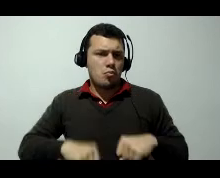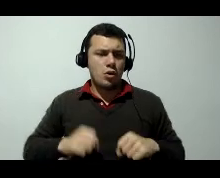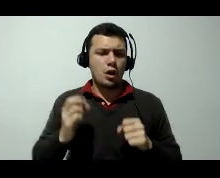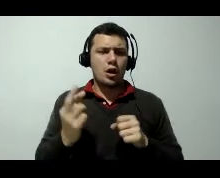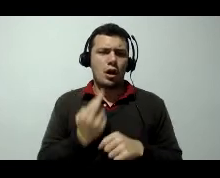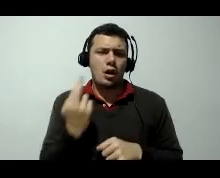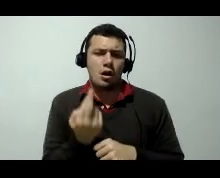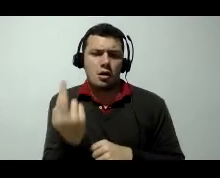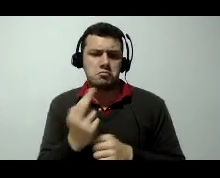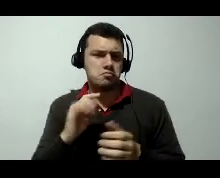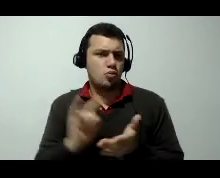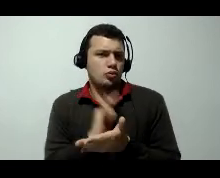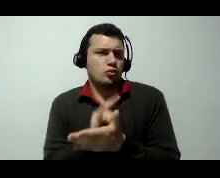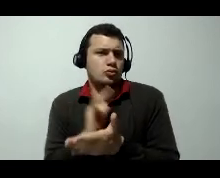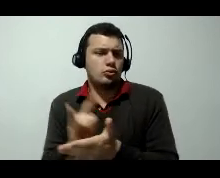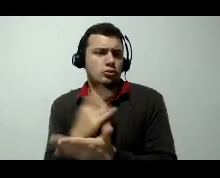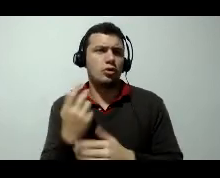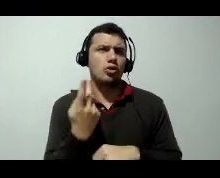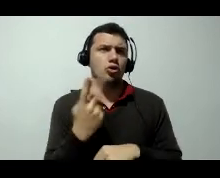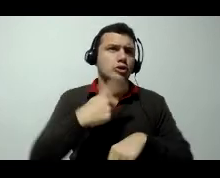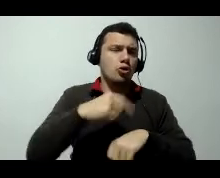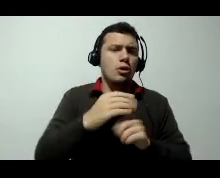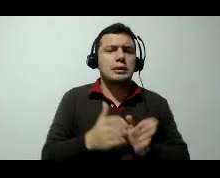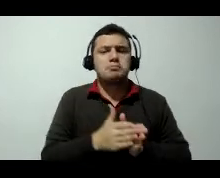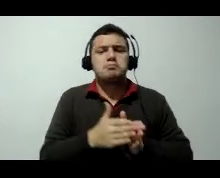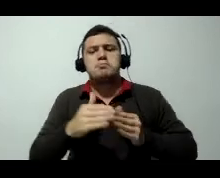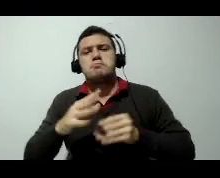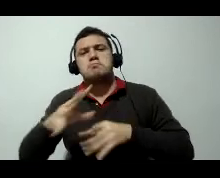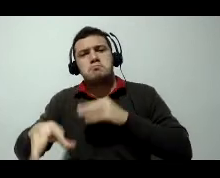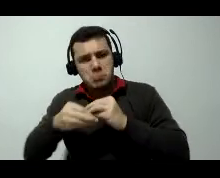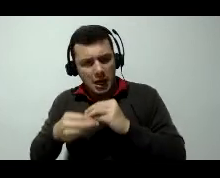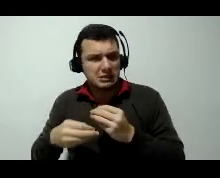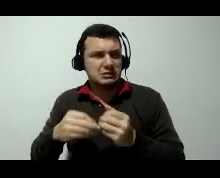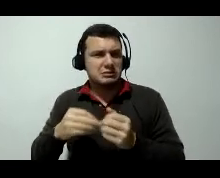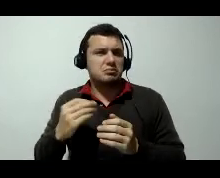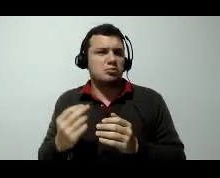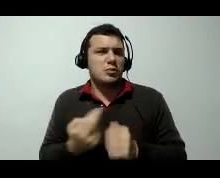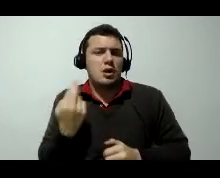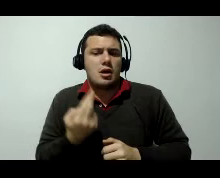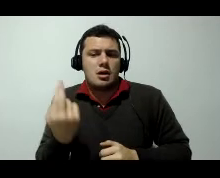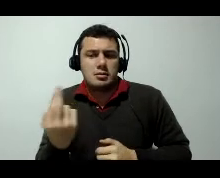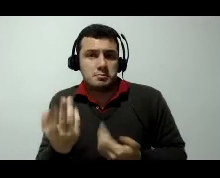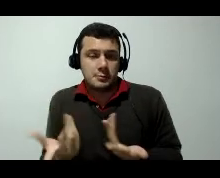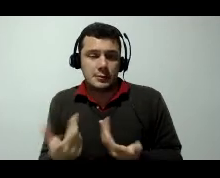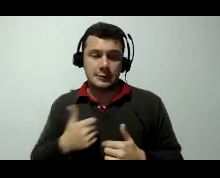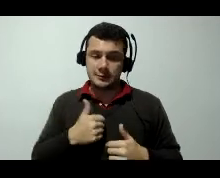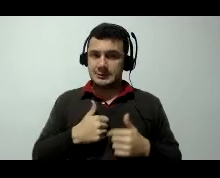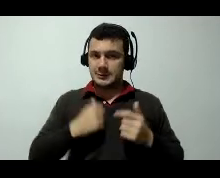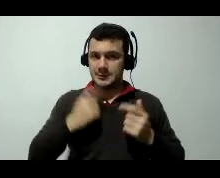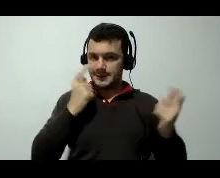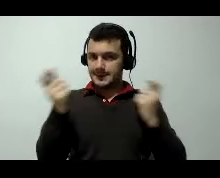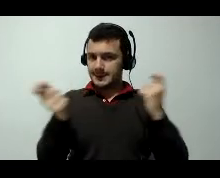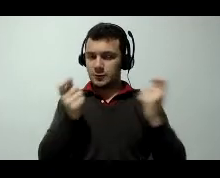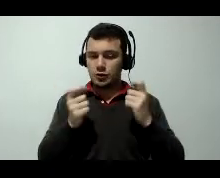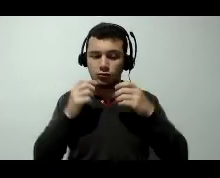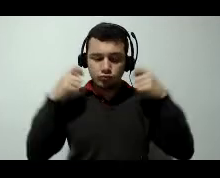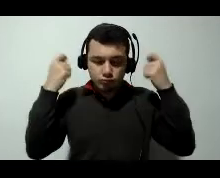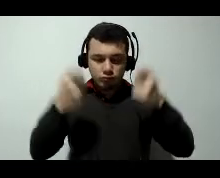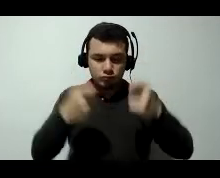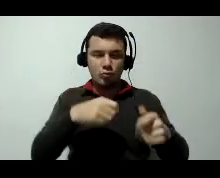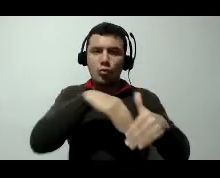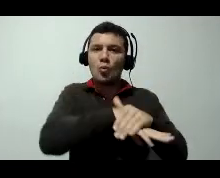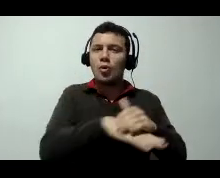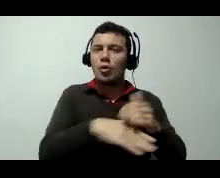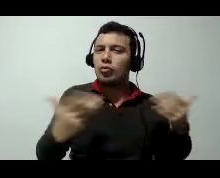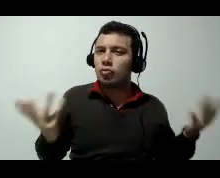la guardo, en cuanto a la limpieza, porque van a haber obviamente algunas características que me van a hacer descartar ese elemento